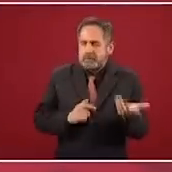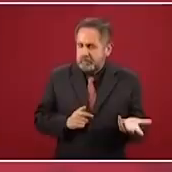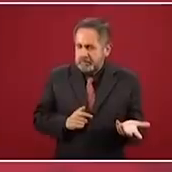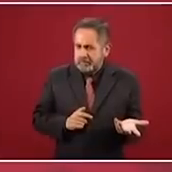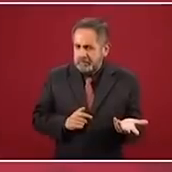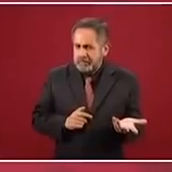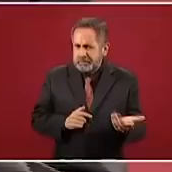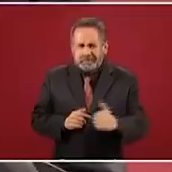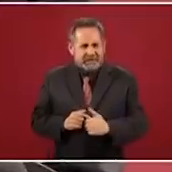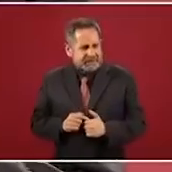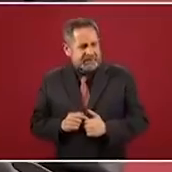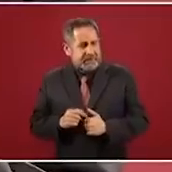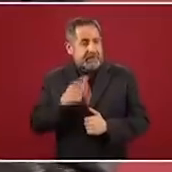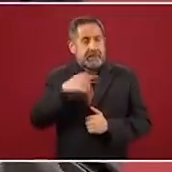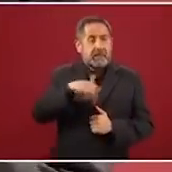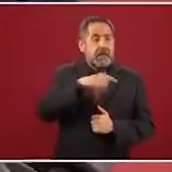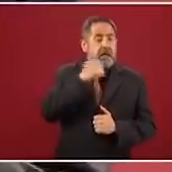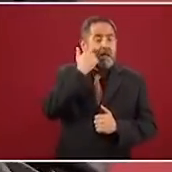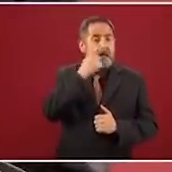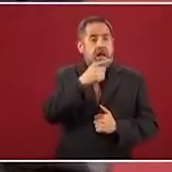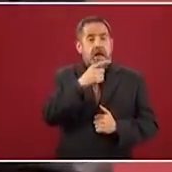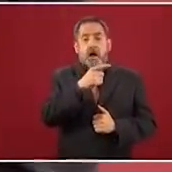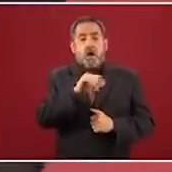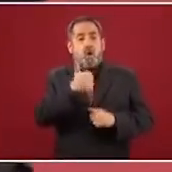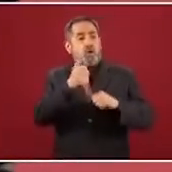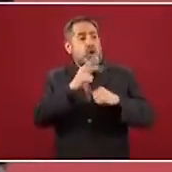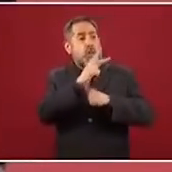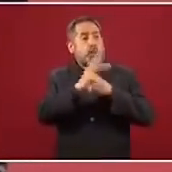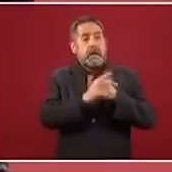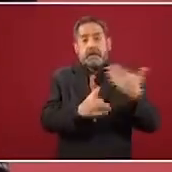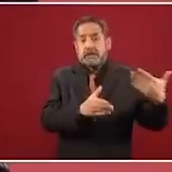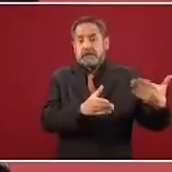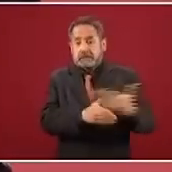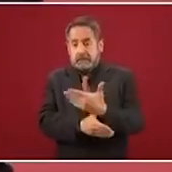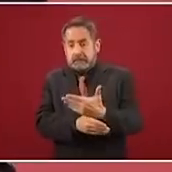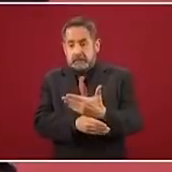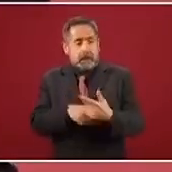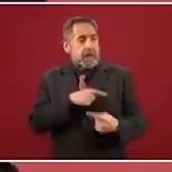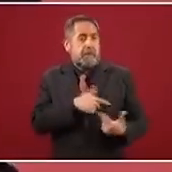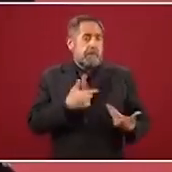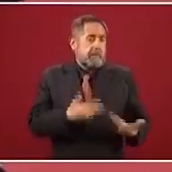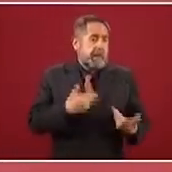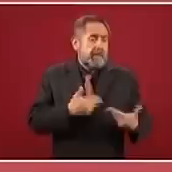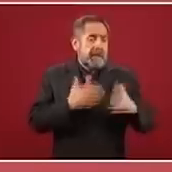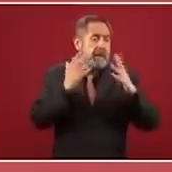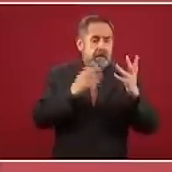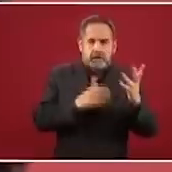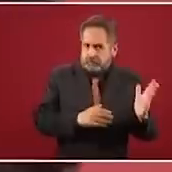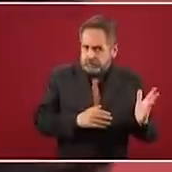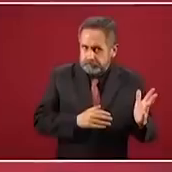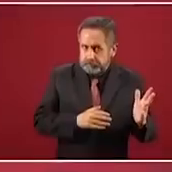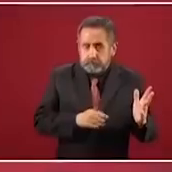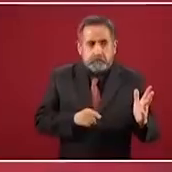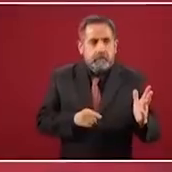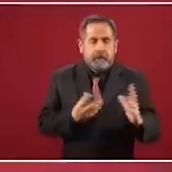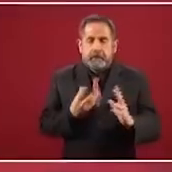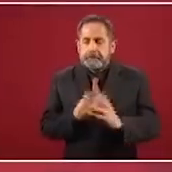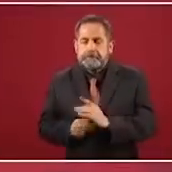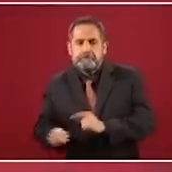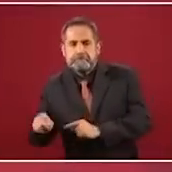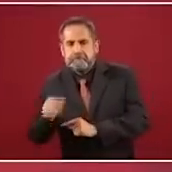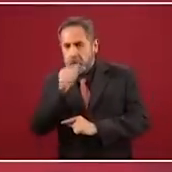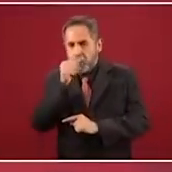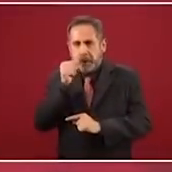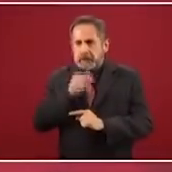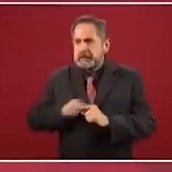Fueron aplaudidos por los conservadores a la entrada, mientras Juárez salía